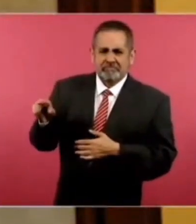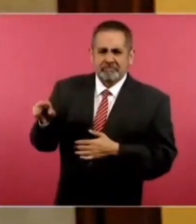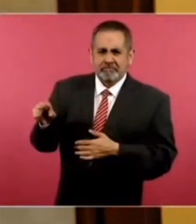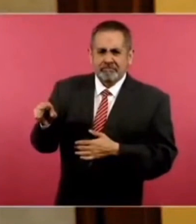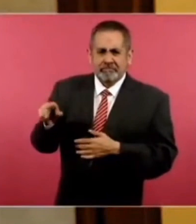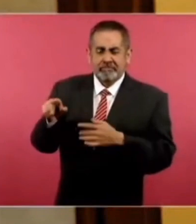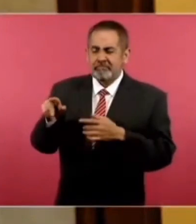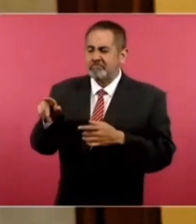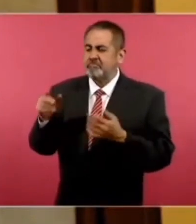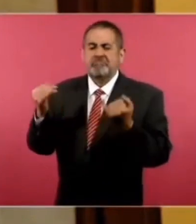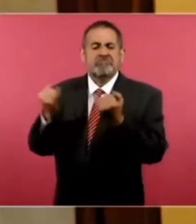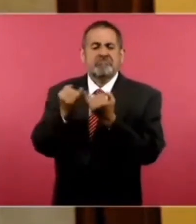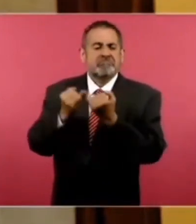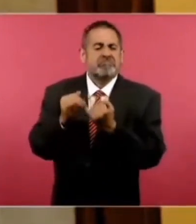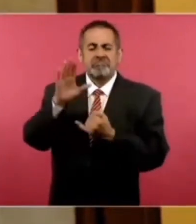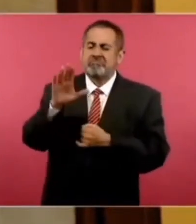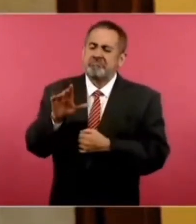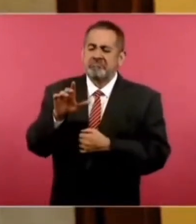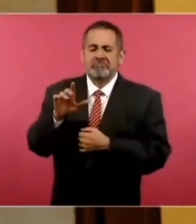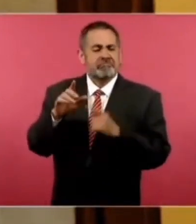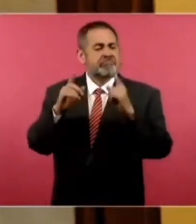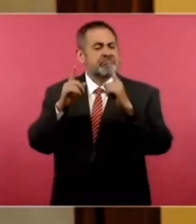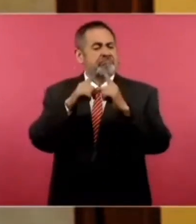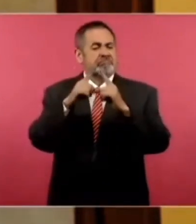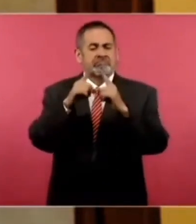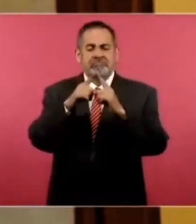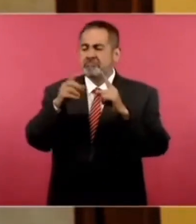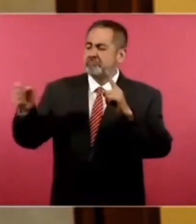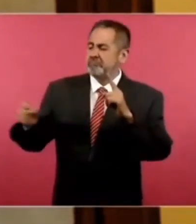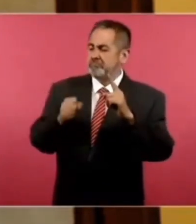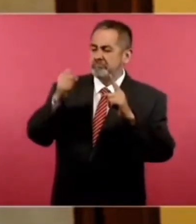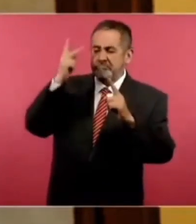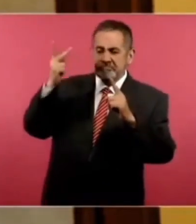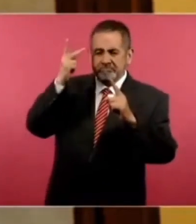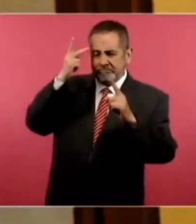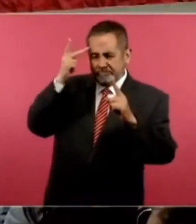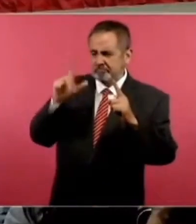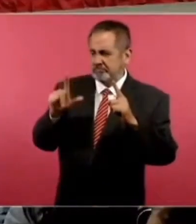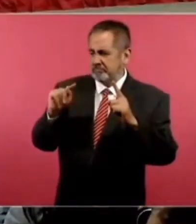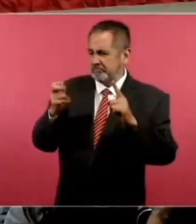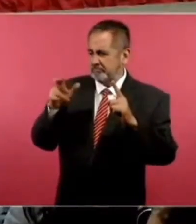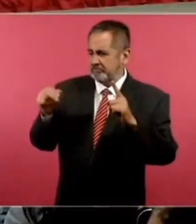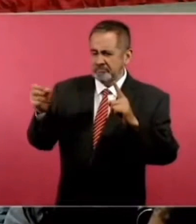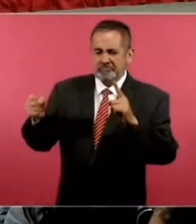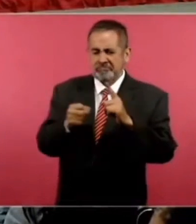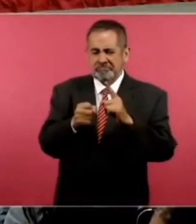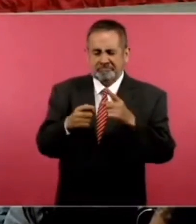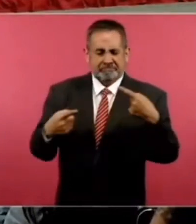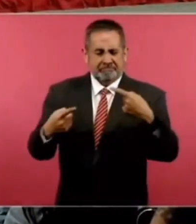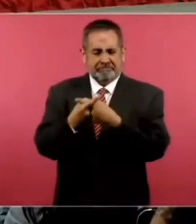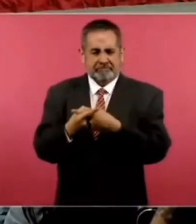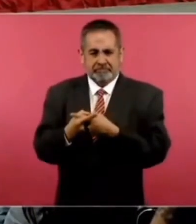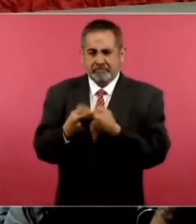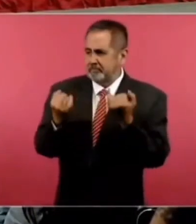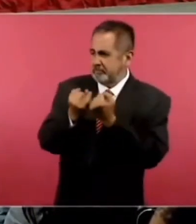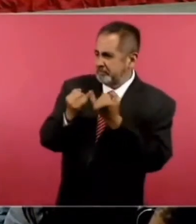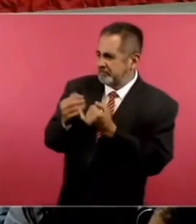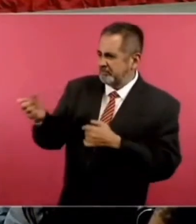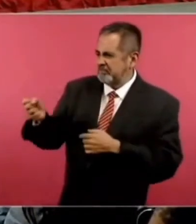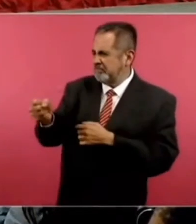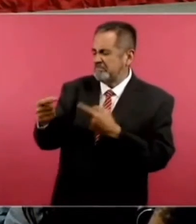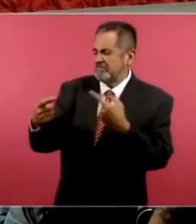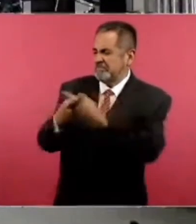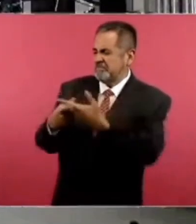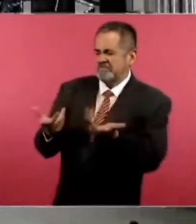la iglesia en manos de Lutero. A su juicio, nos habíamos equivocado muy seriamente.